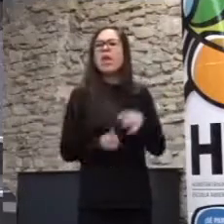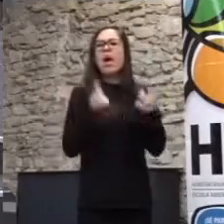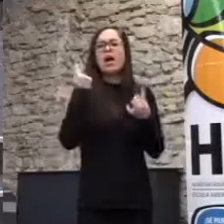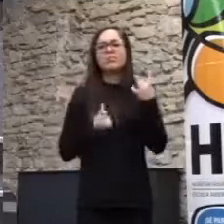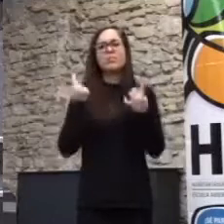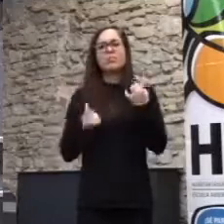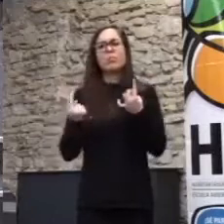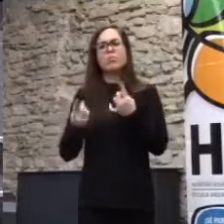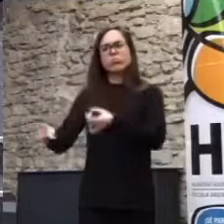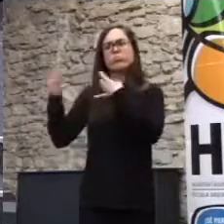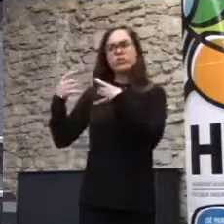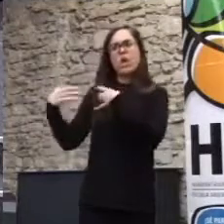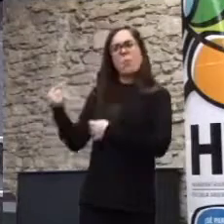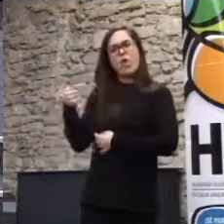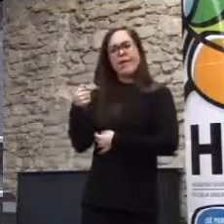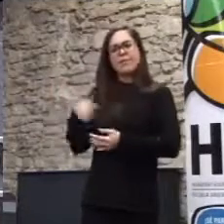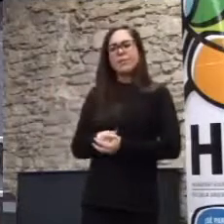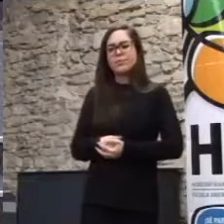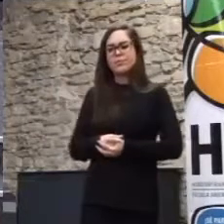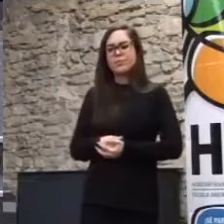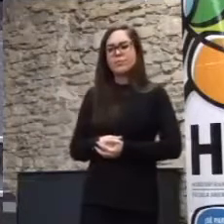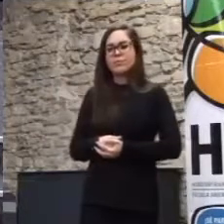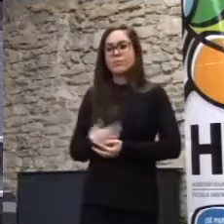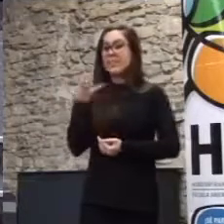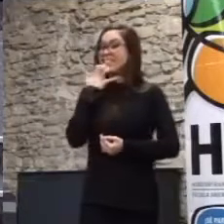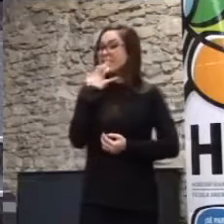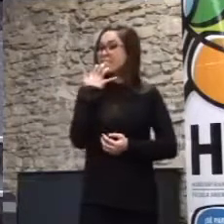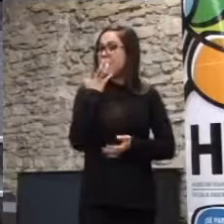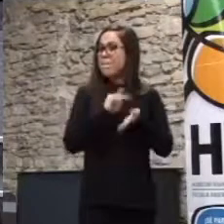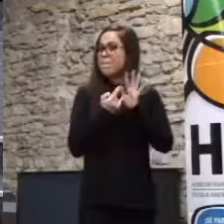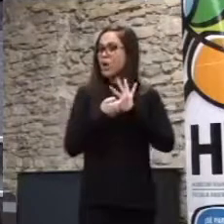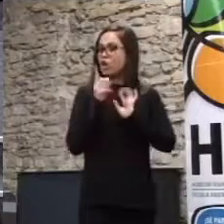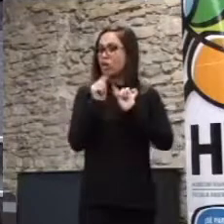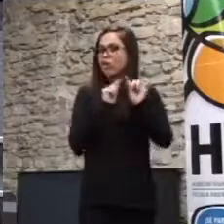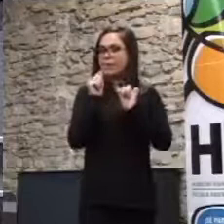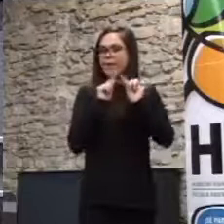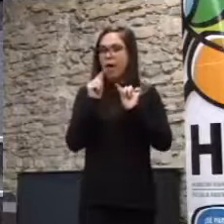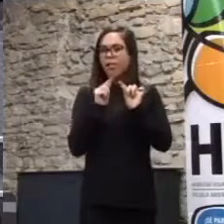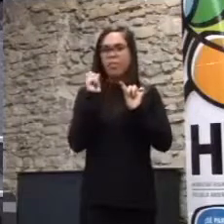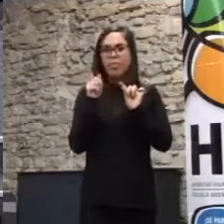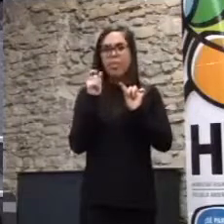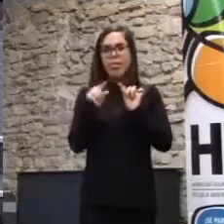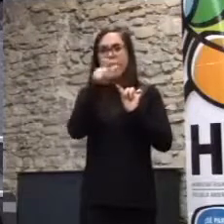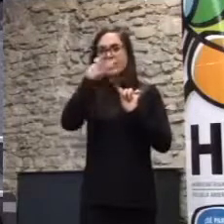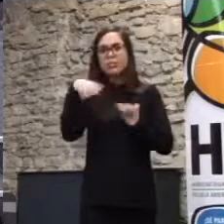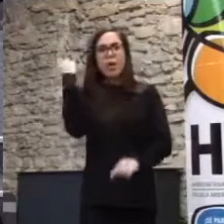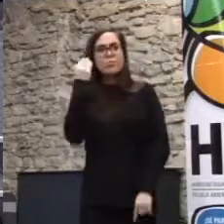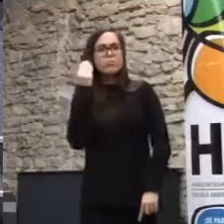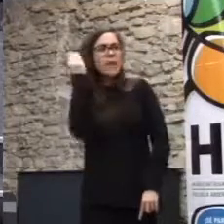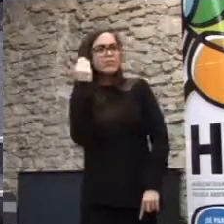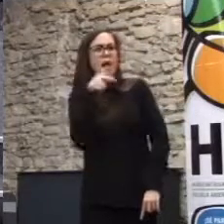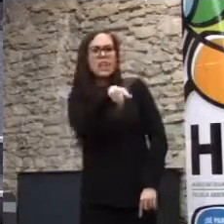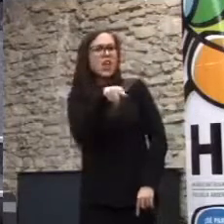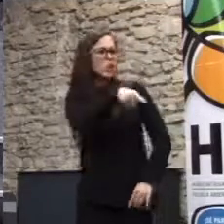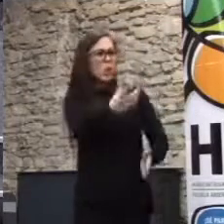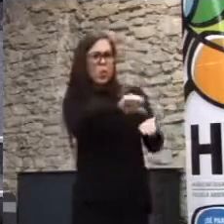negativo. Cualquier crítica a un proyecto se interpreta como es que estás atacando la